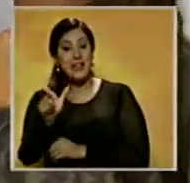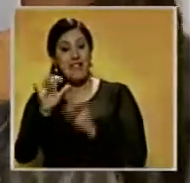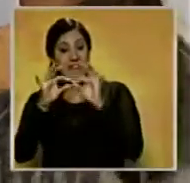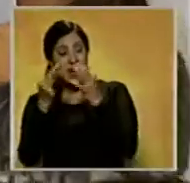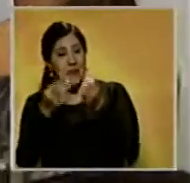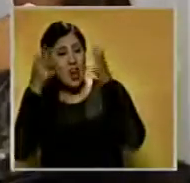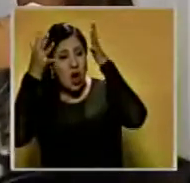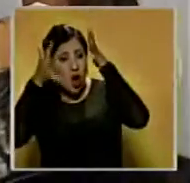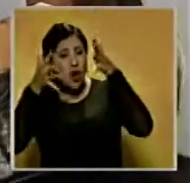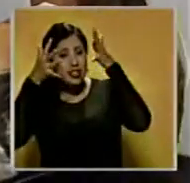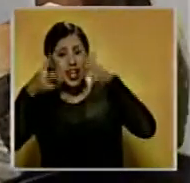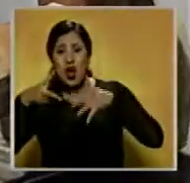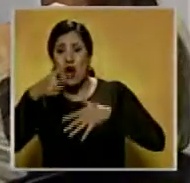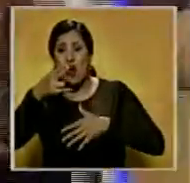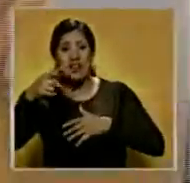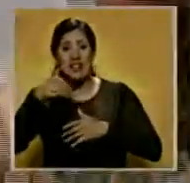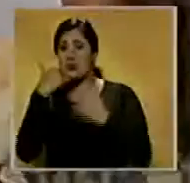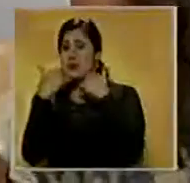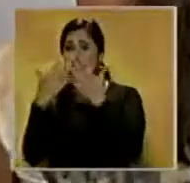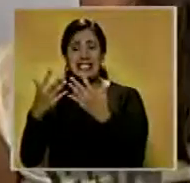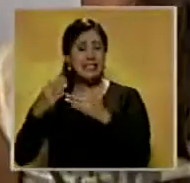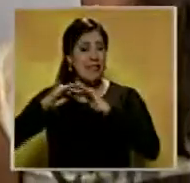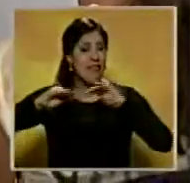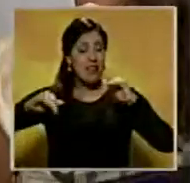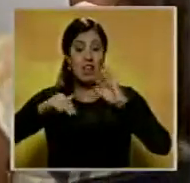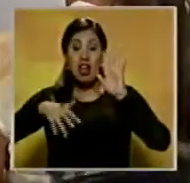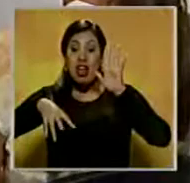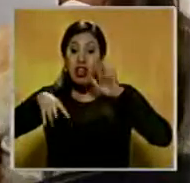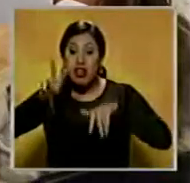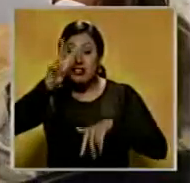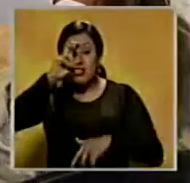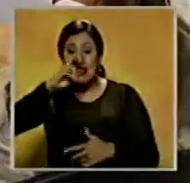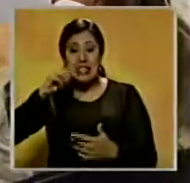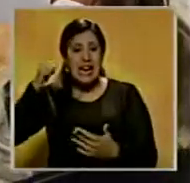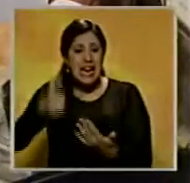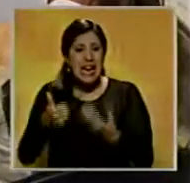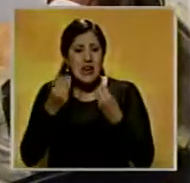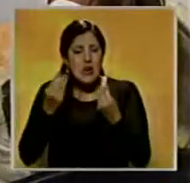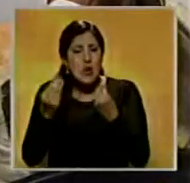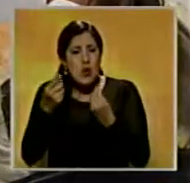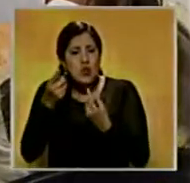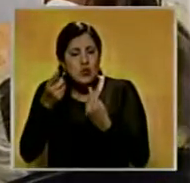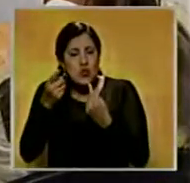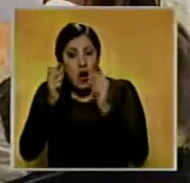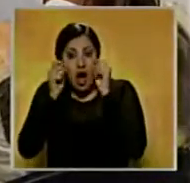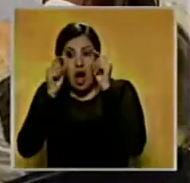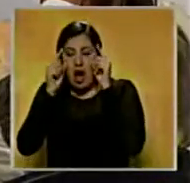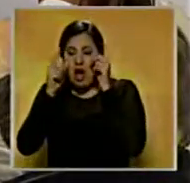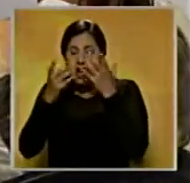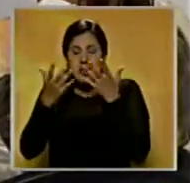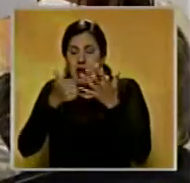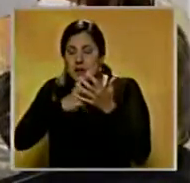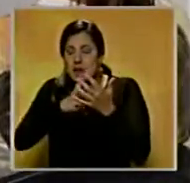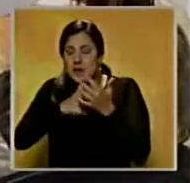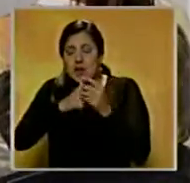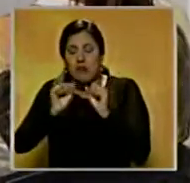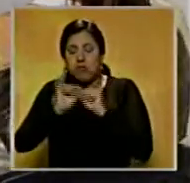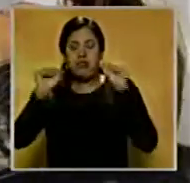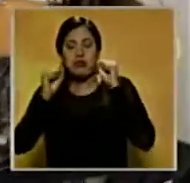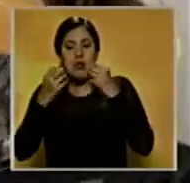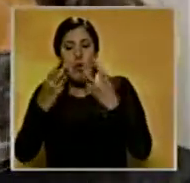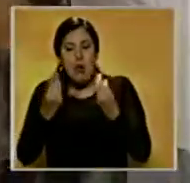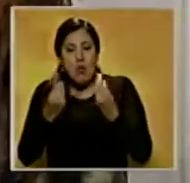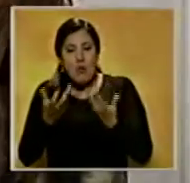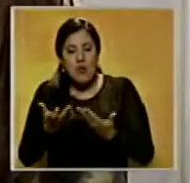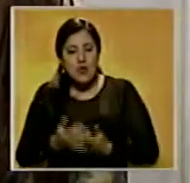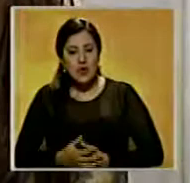a decirle que terminara esa relación. 12 años de relación, ¿en qué momento te das cuenta que ya la situación se está escapando de